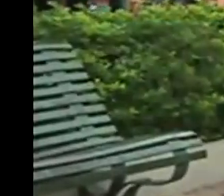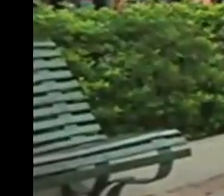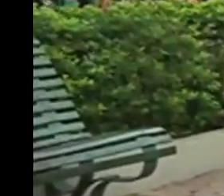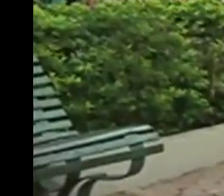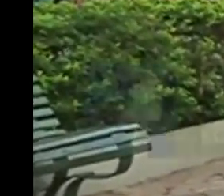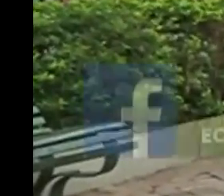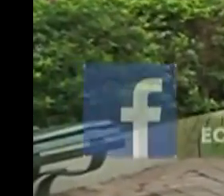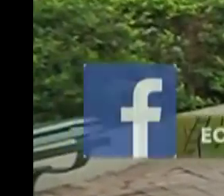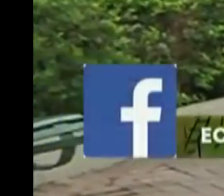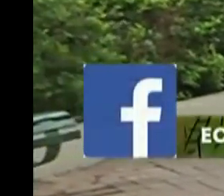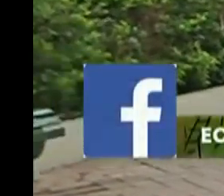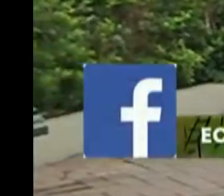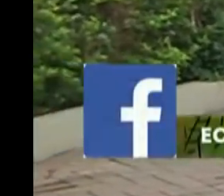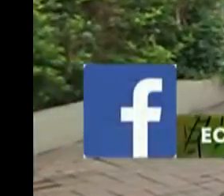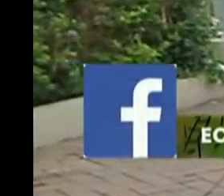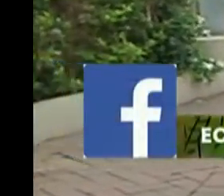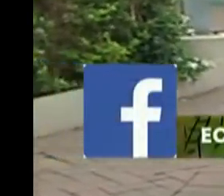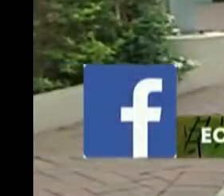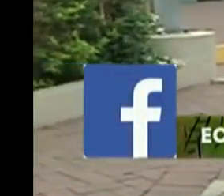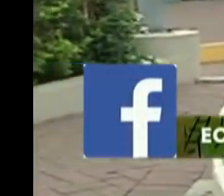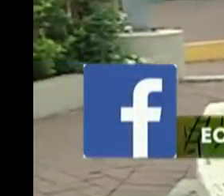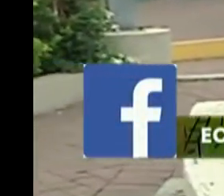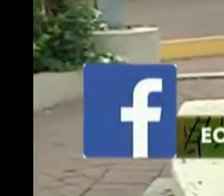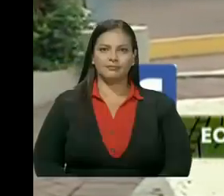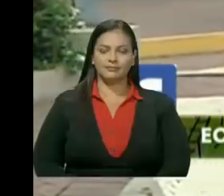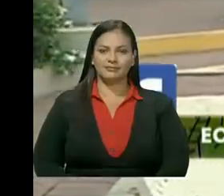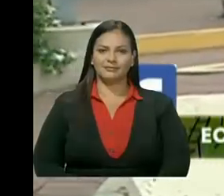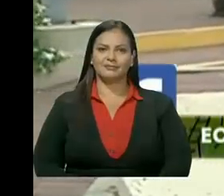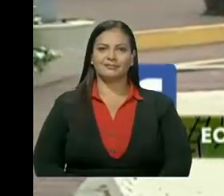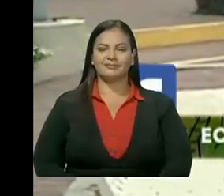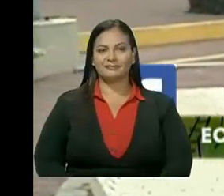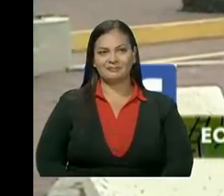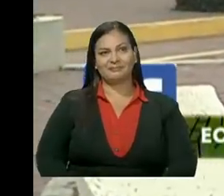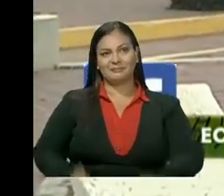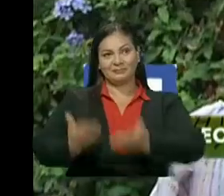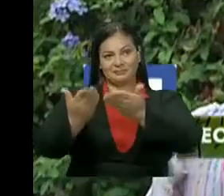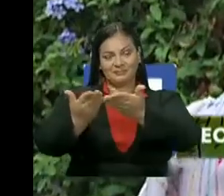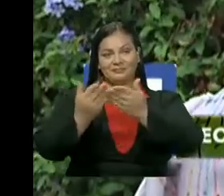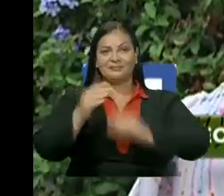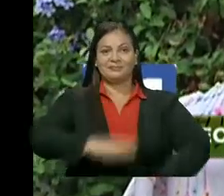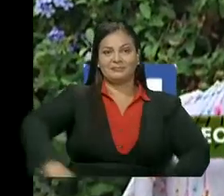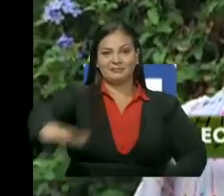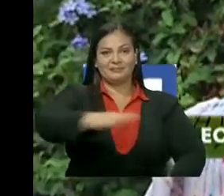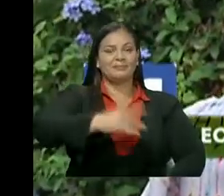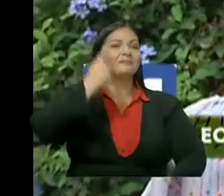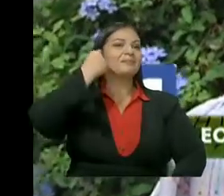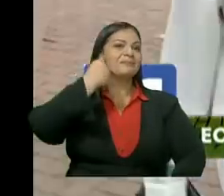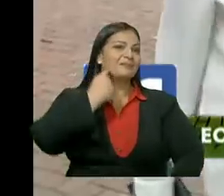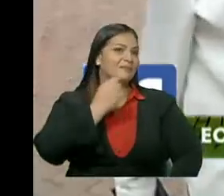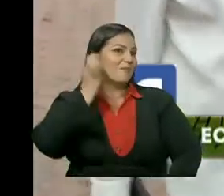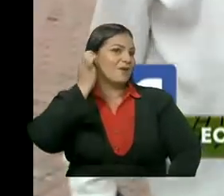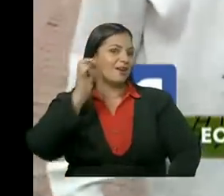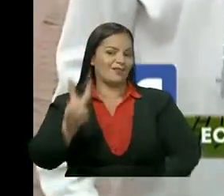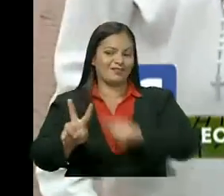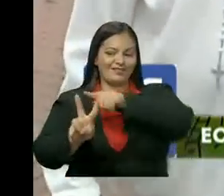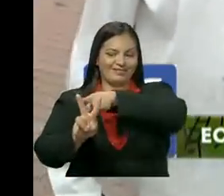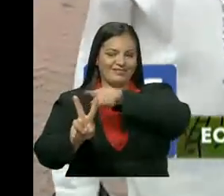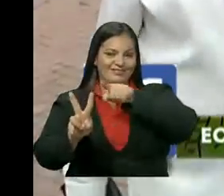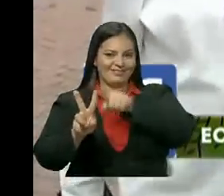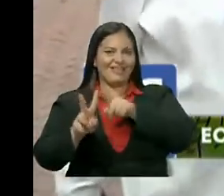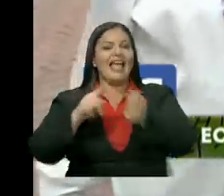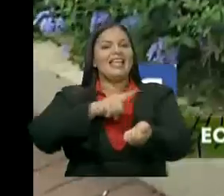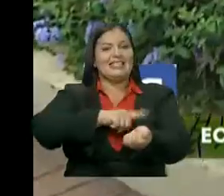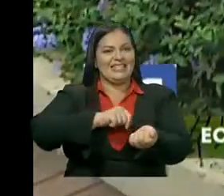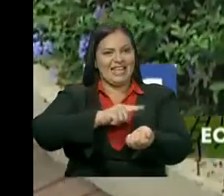En el cantón Simón Bolívar pudimos conocer a las hermanas Guillermina y Amanda Mindiola Vera, quienes recordaron